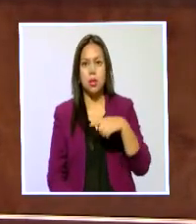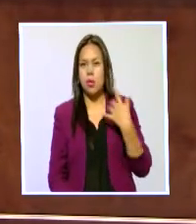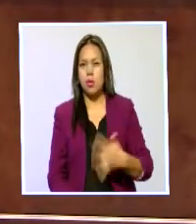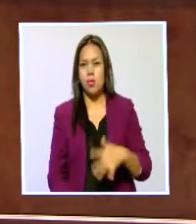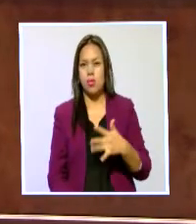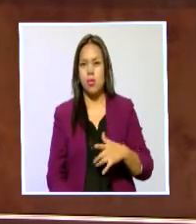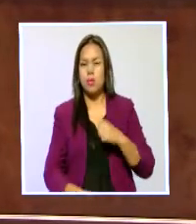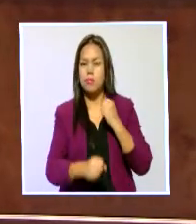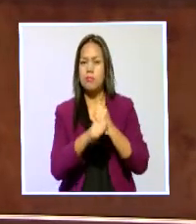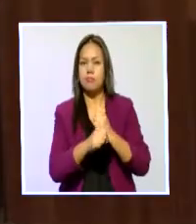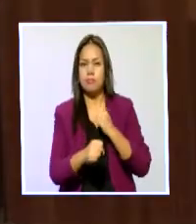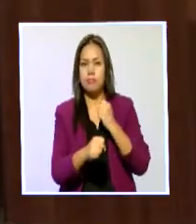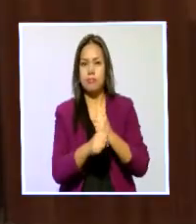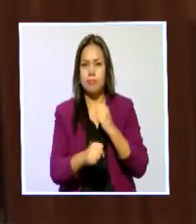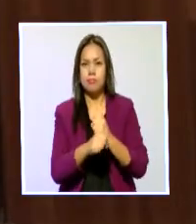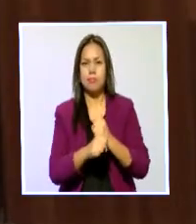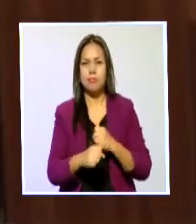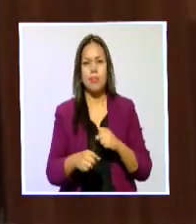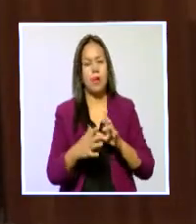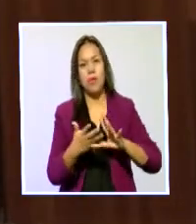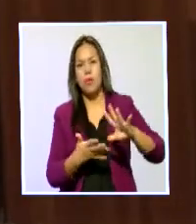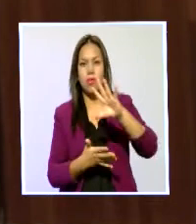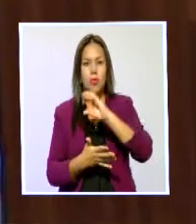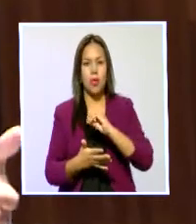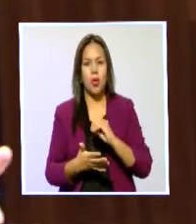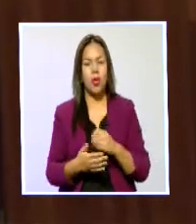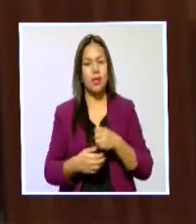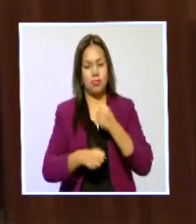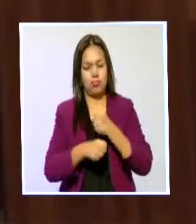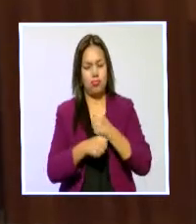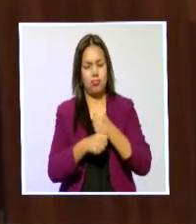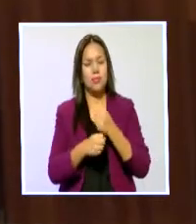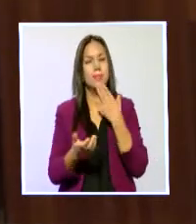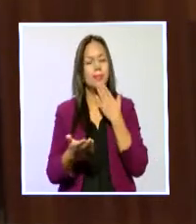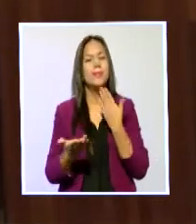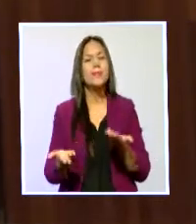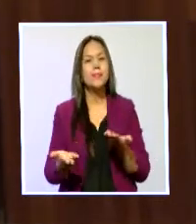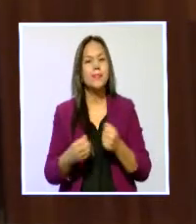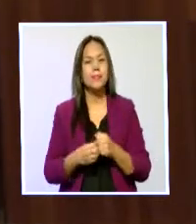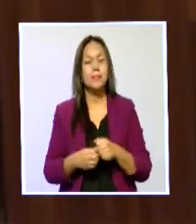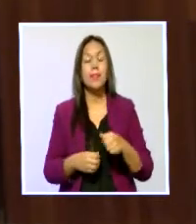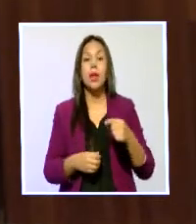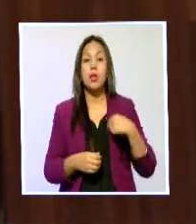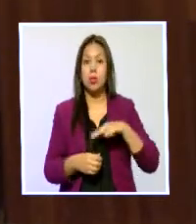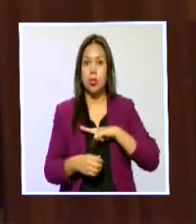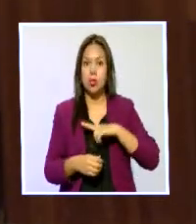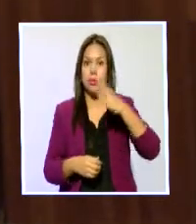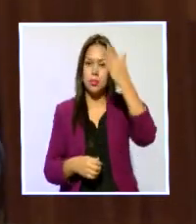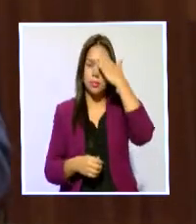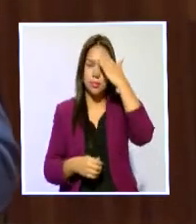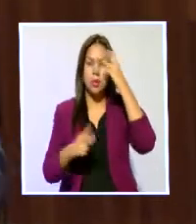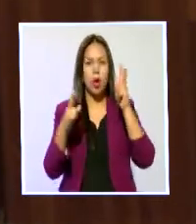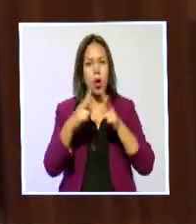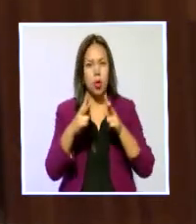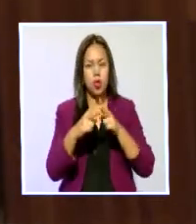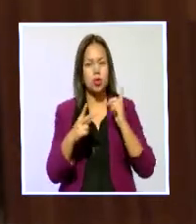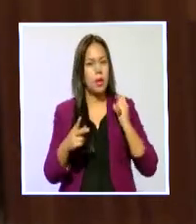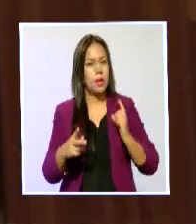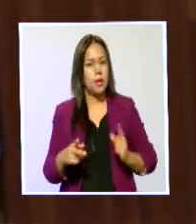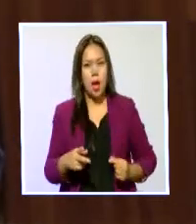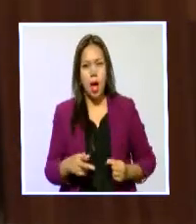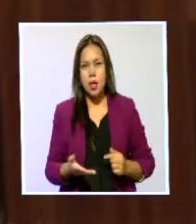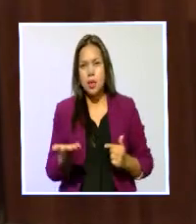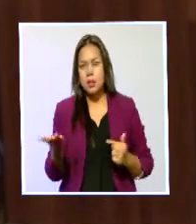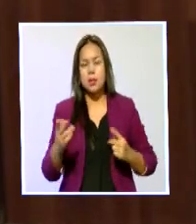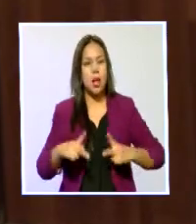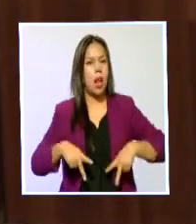emprenderán en favor de todas las disciplinas deportivas. Sobre todo que conozcamos a detalle la realidad de nuestros deportistas